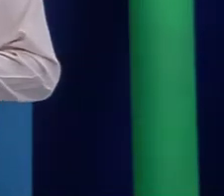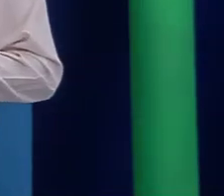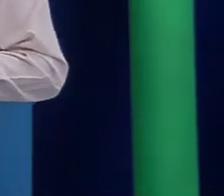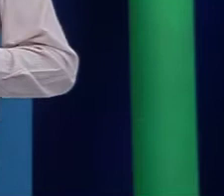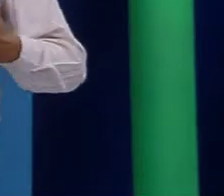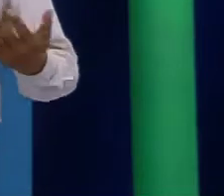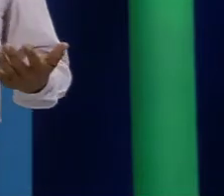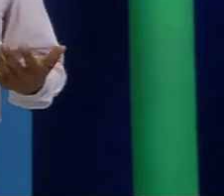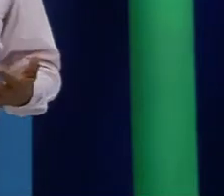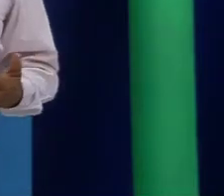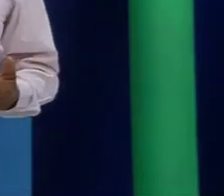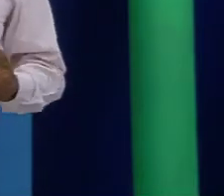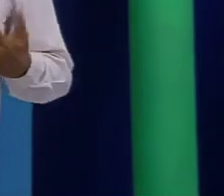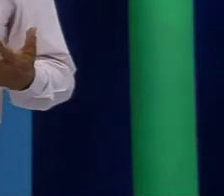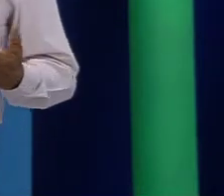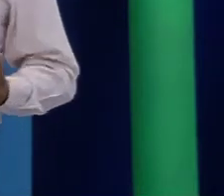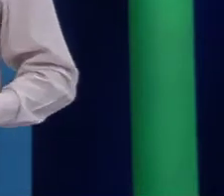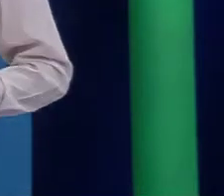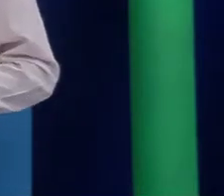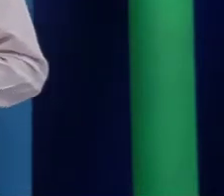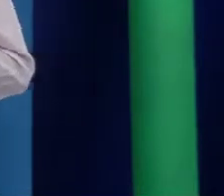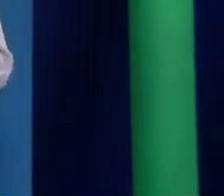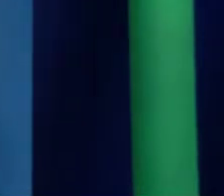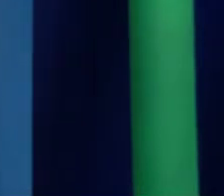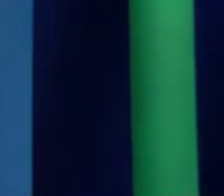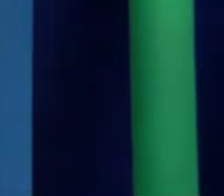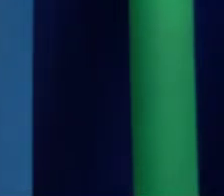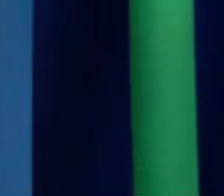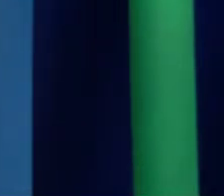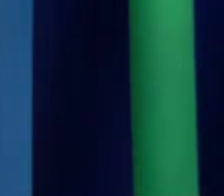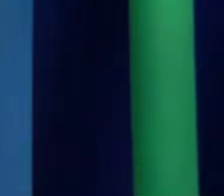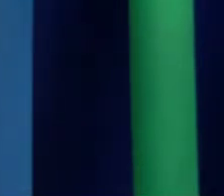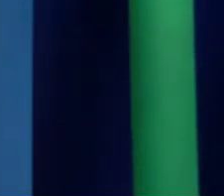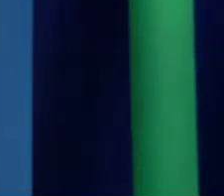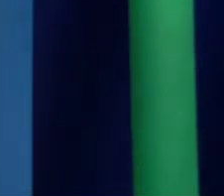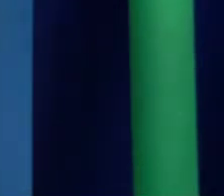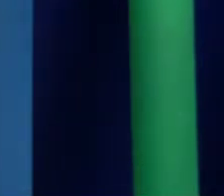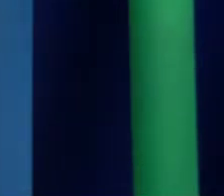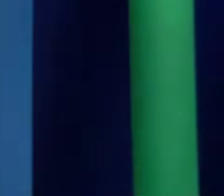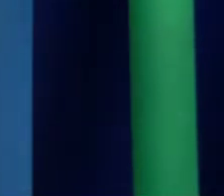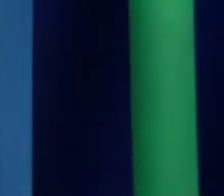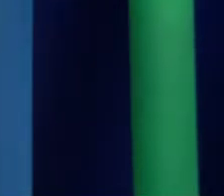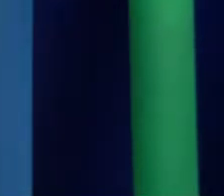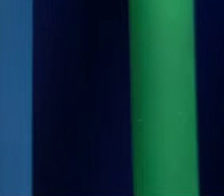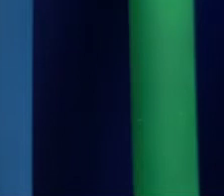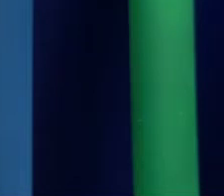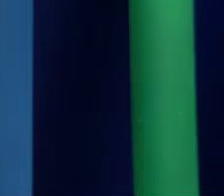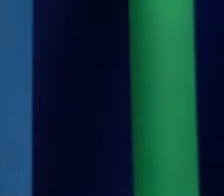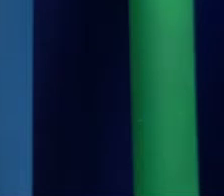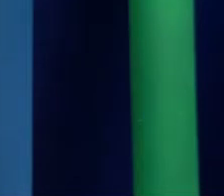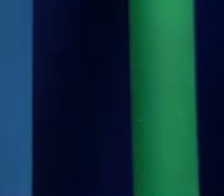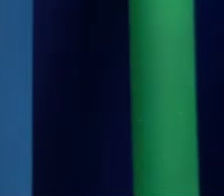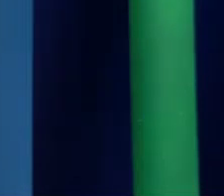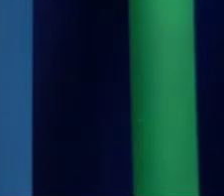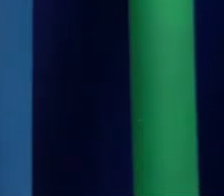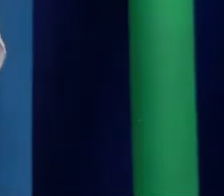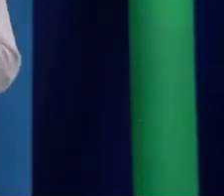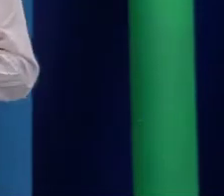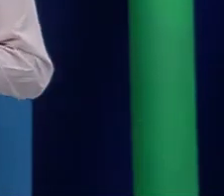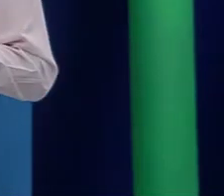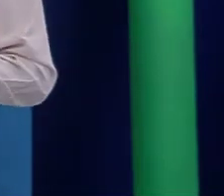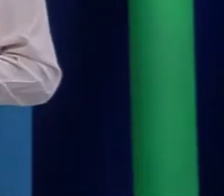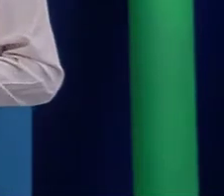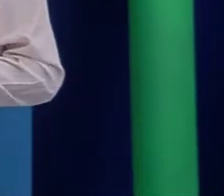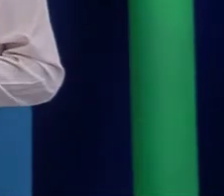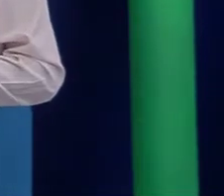Guanicholomes, Uxequen, Igniul, Chichigualo, Ca, Ignian, Sanquale, Yoje, Unca, Mia, La